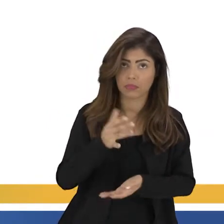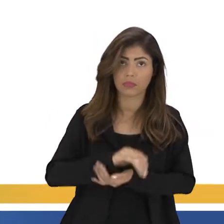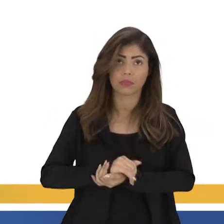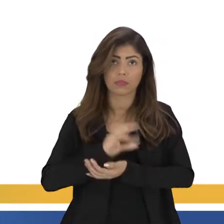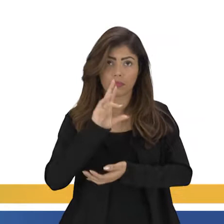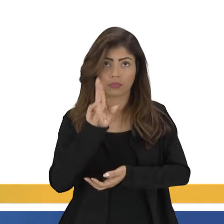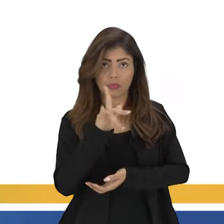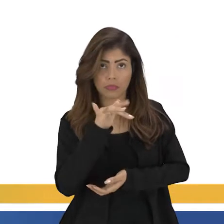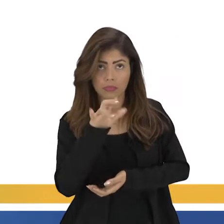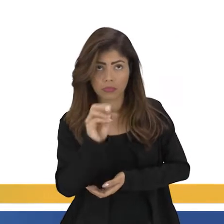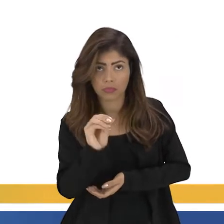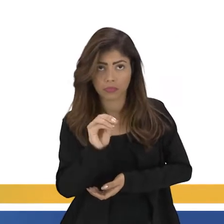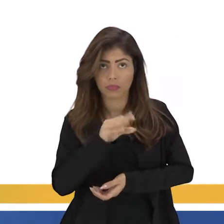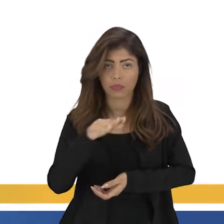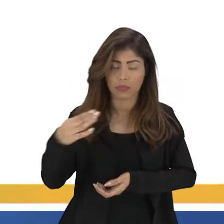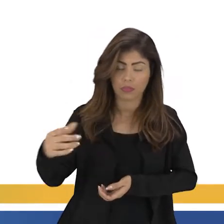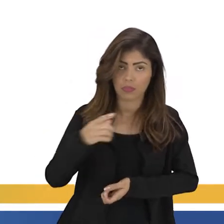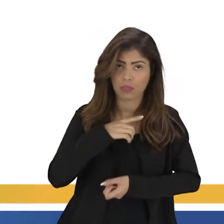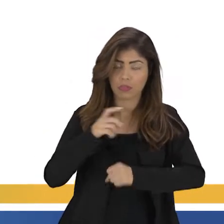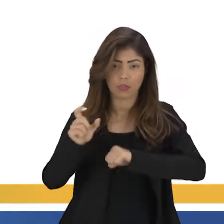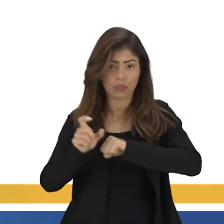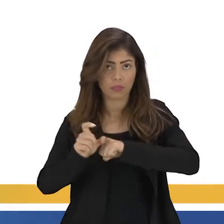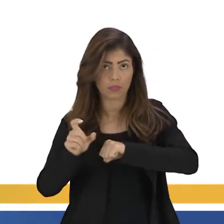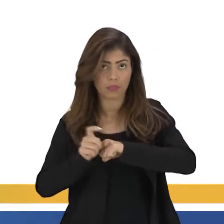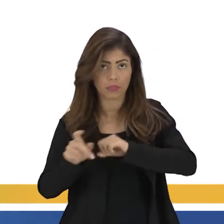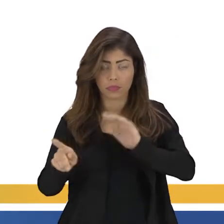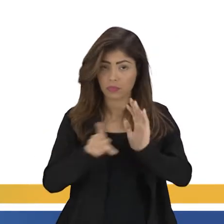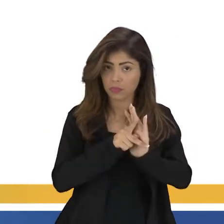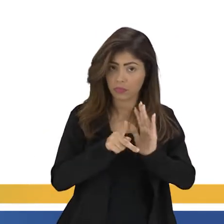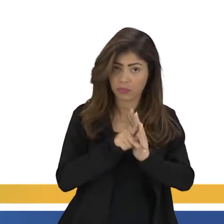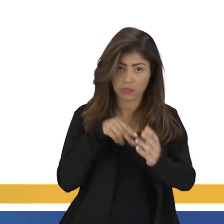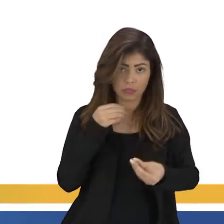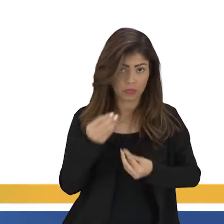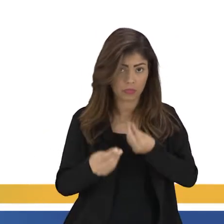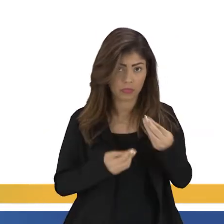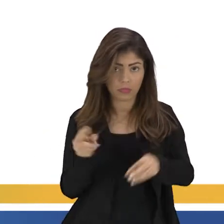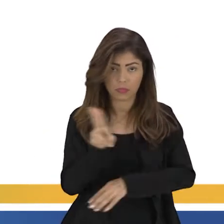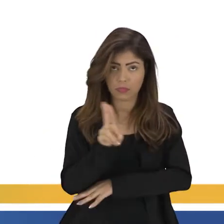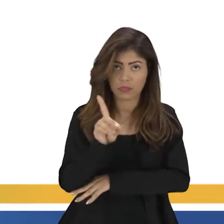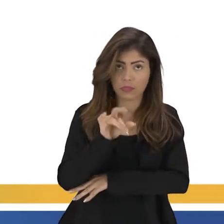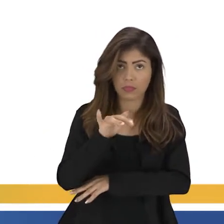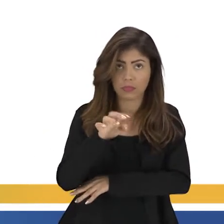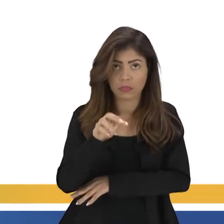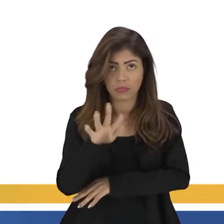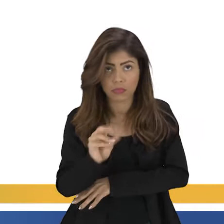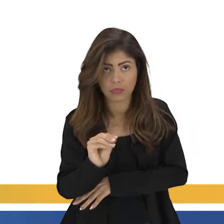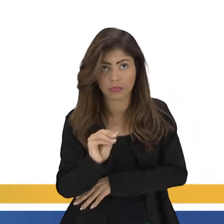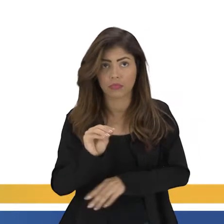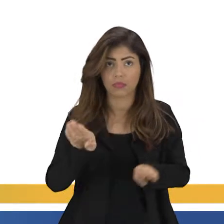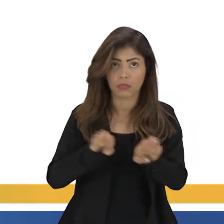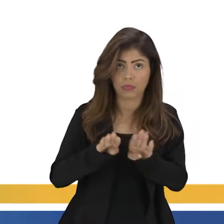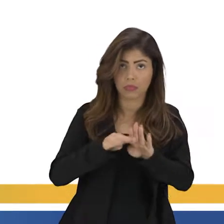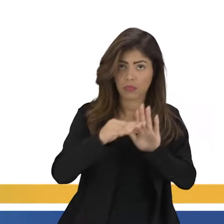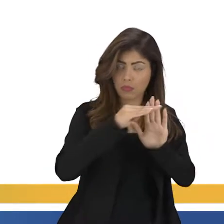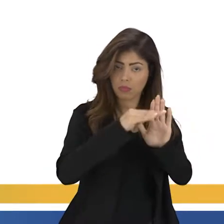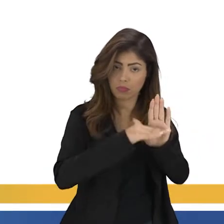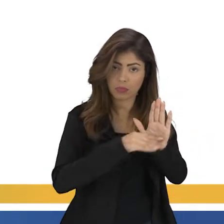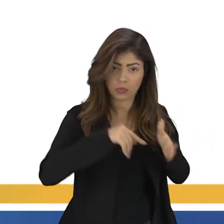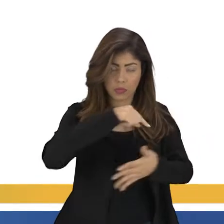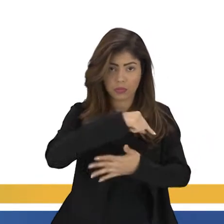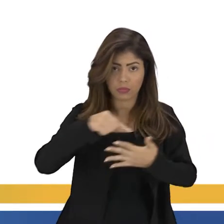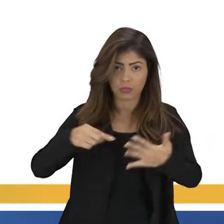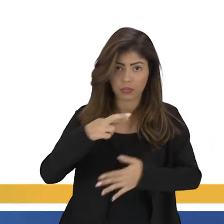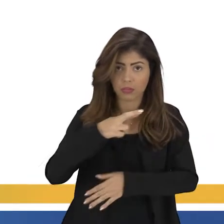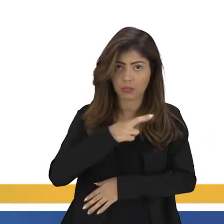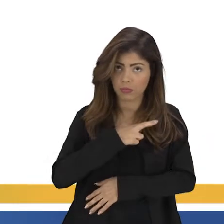chico, pues cuando los sustantivos son propios, como el nombre Diego, y hacen referencia a un elemento